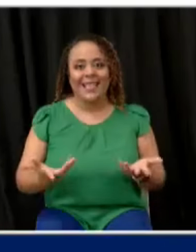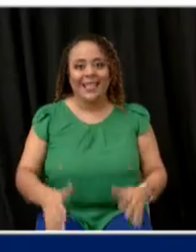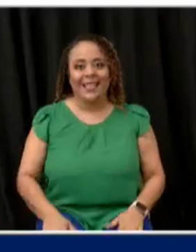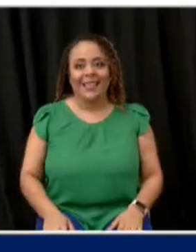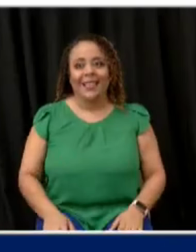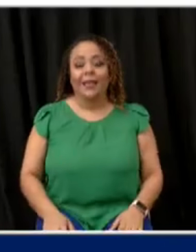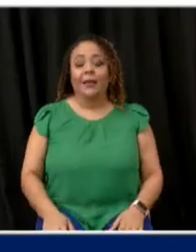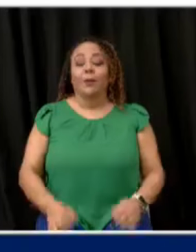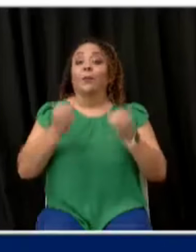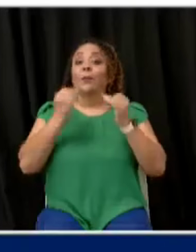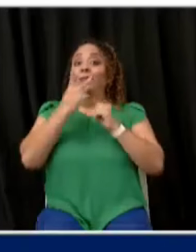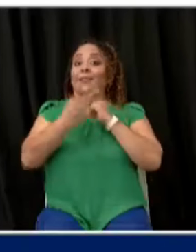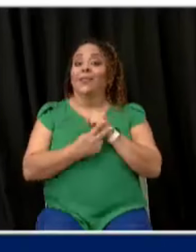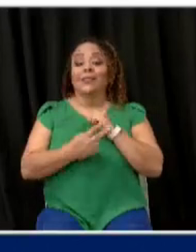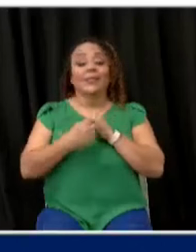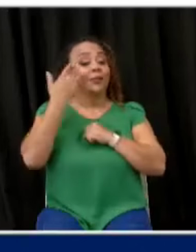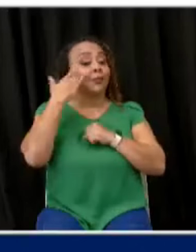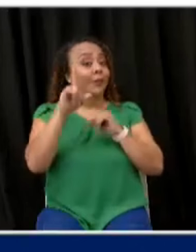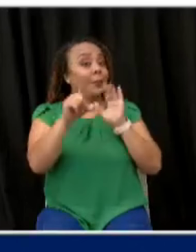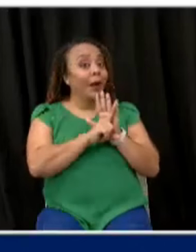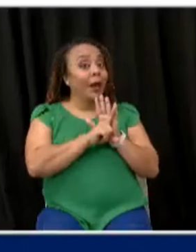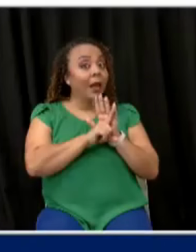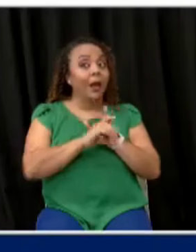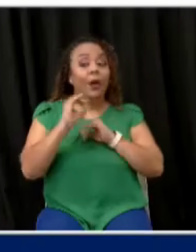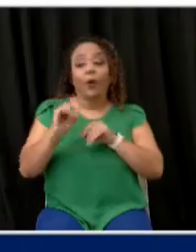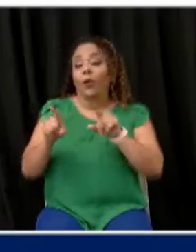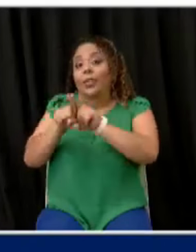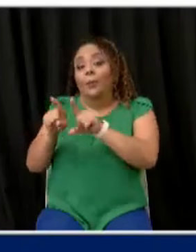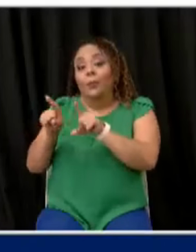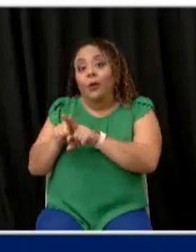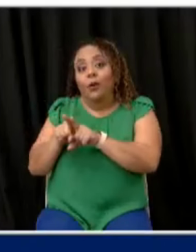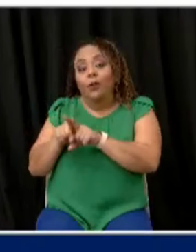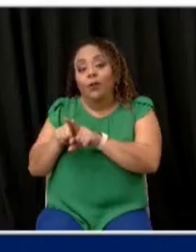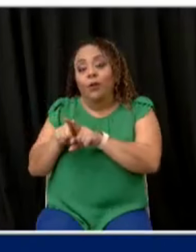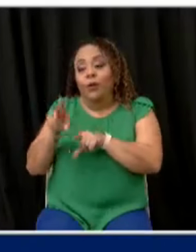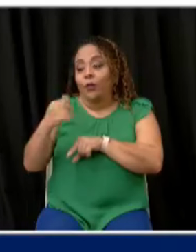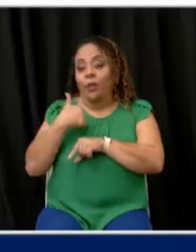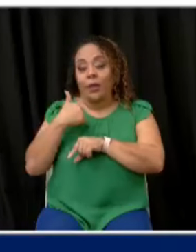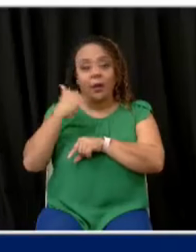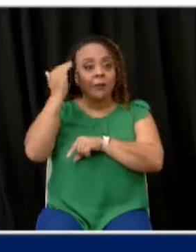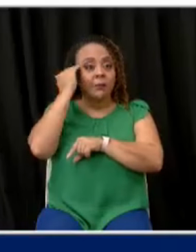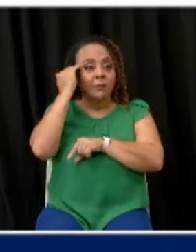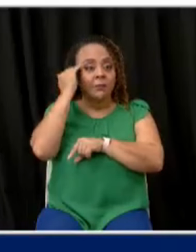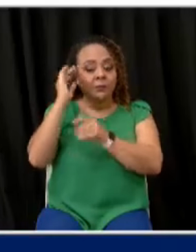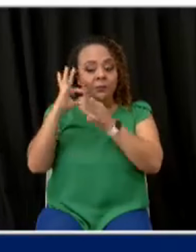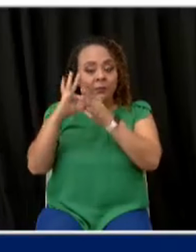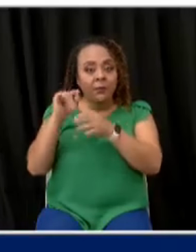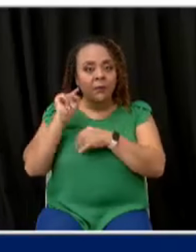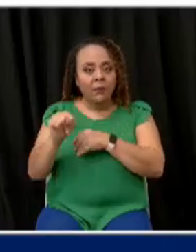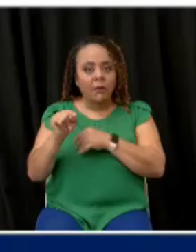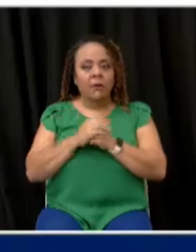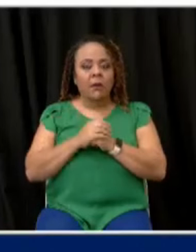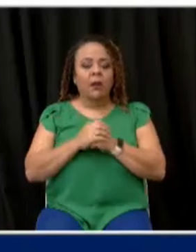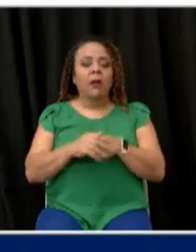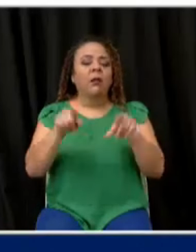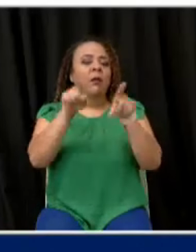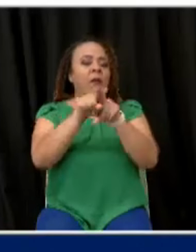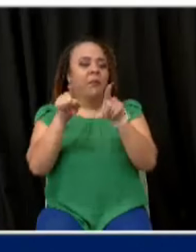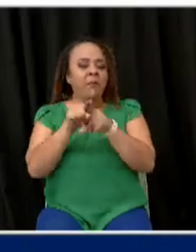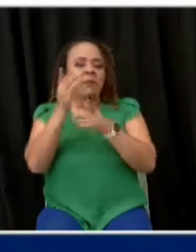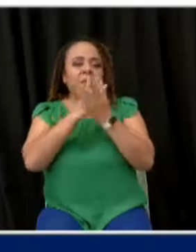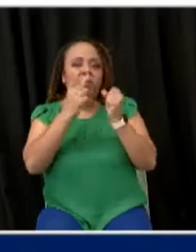Pero muchas veces o no conocemos la ley o tampoco de no tener el conocimiento sobre esto, también uno hay